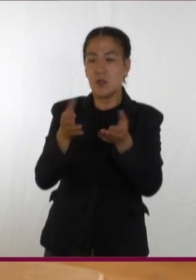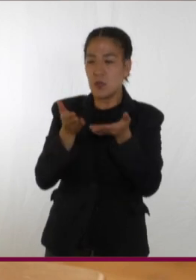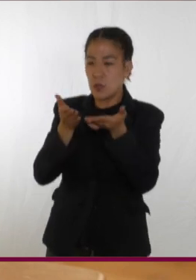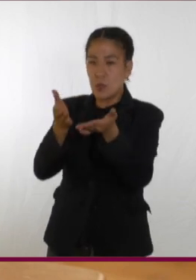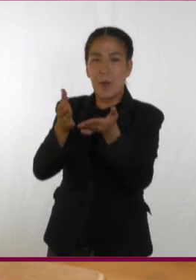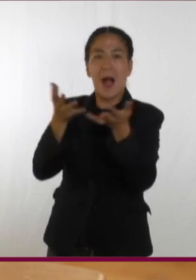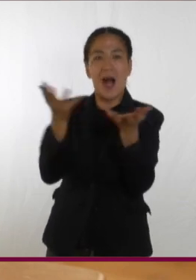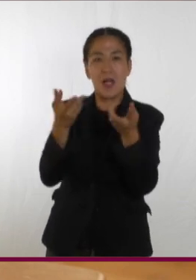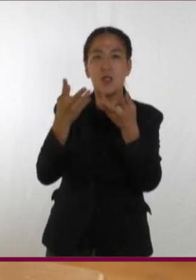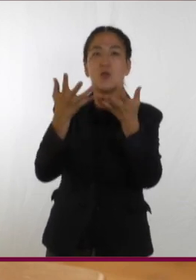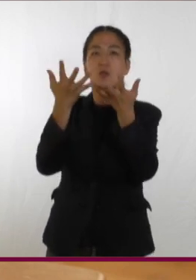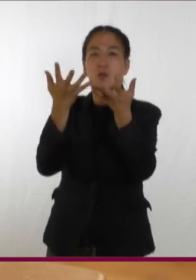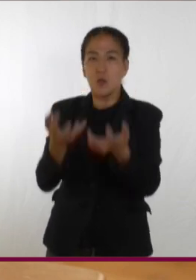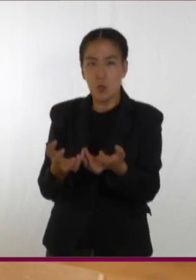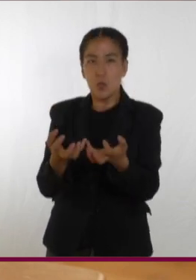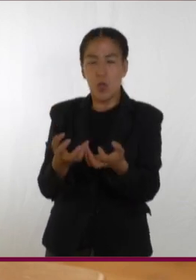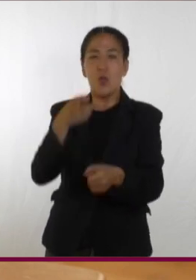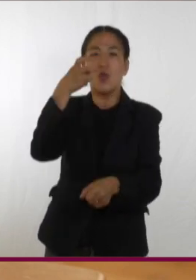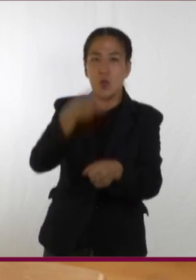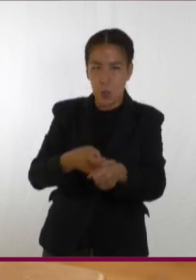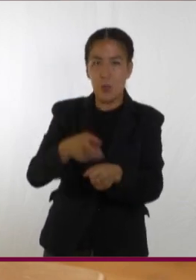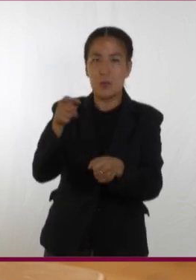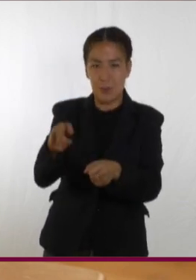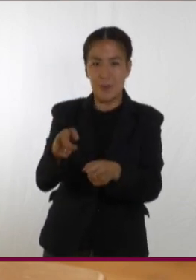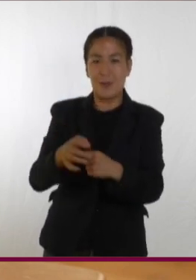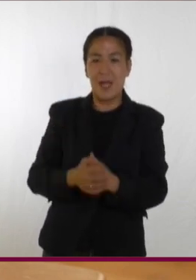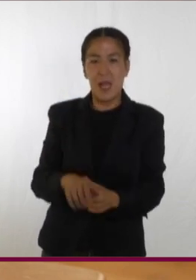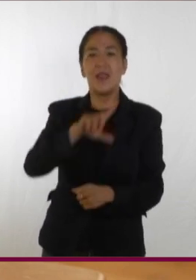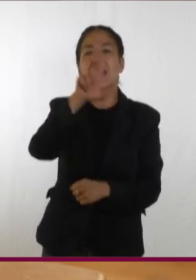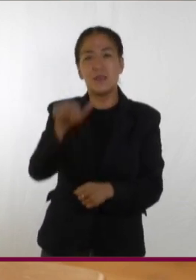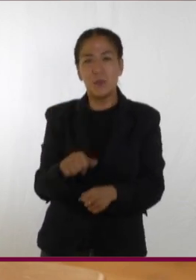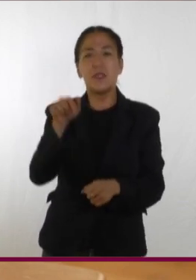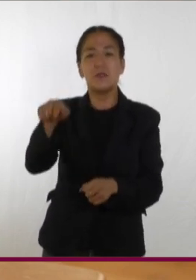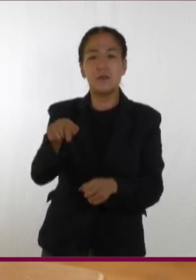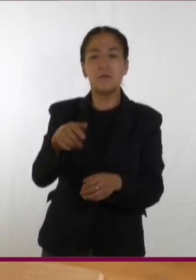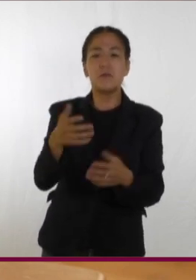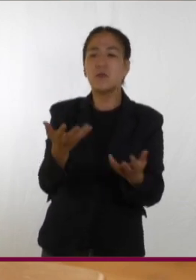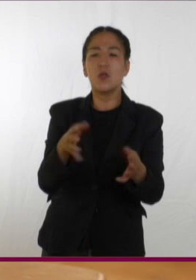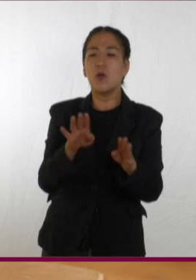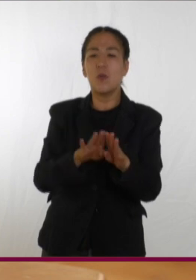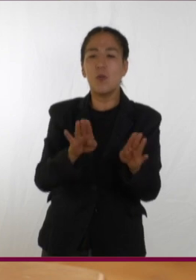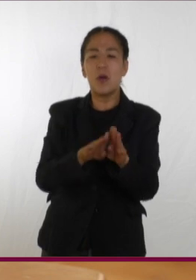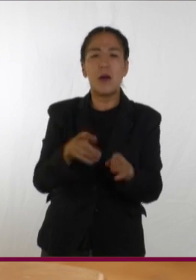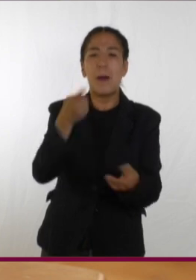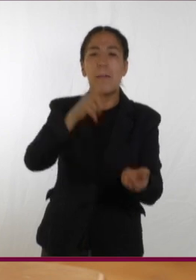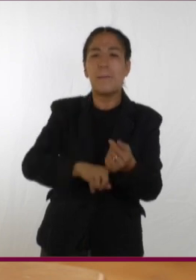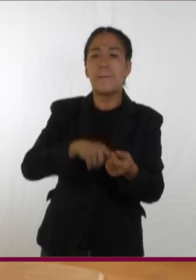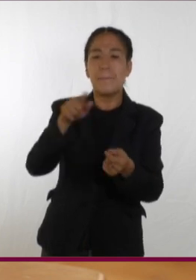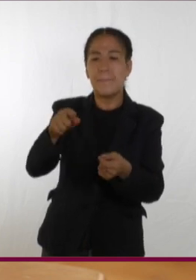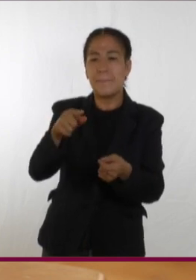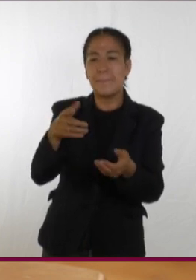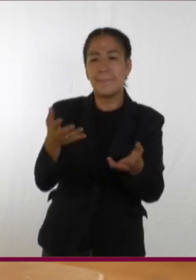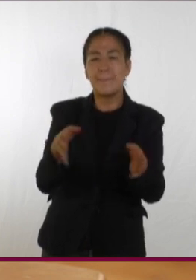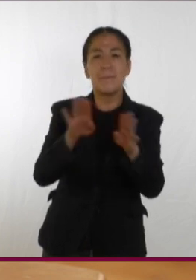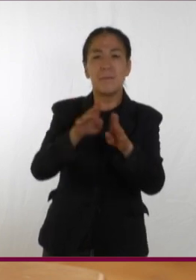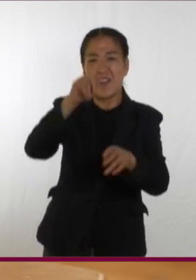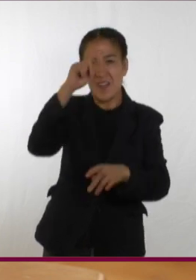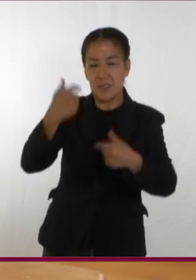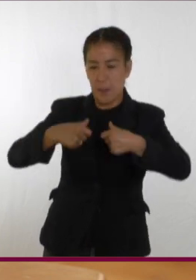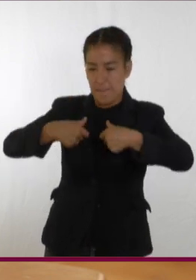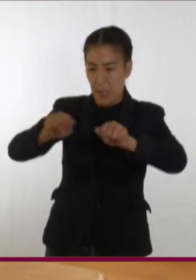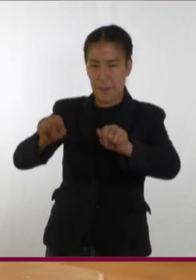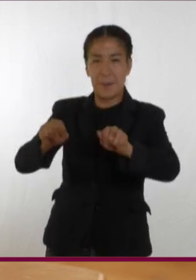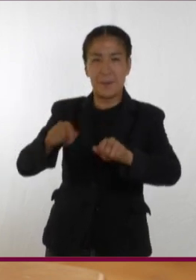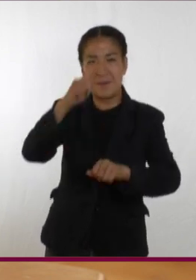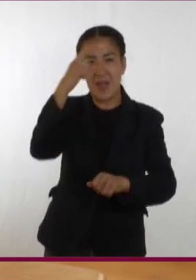que el chocolate vuelva a cristalizar, es decir, va a ser otra vez sólido y va a tener una capacidad de contracción, lo cual